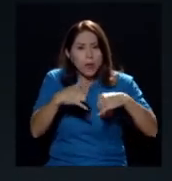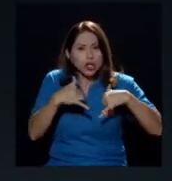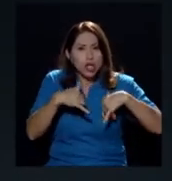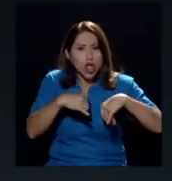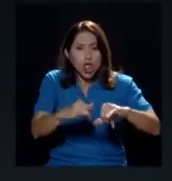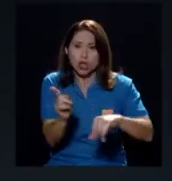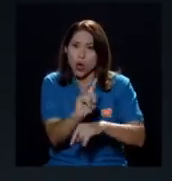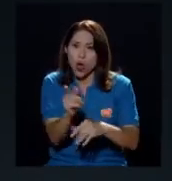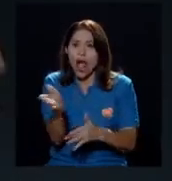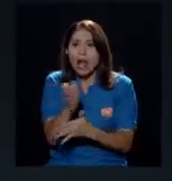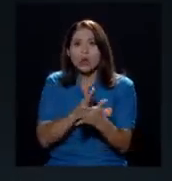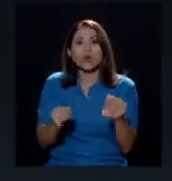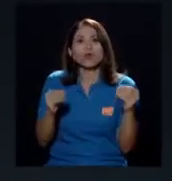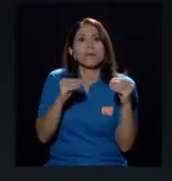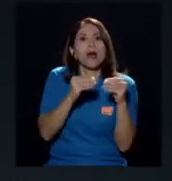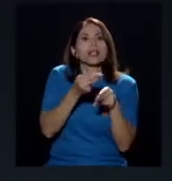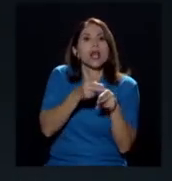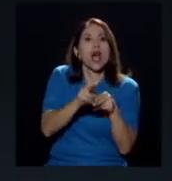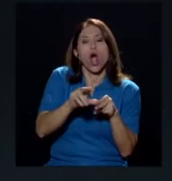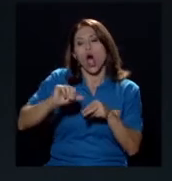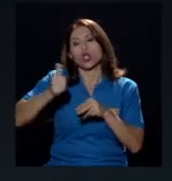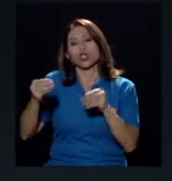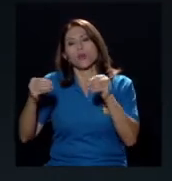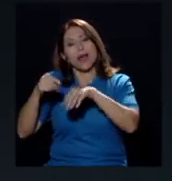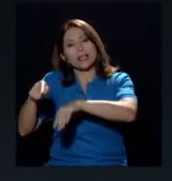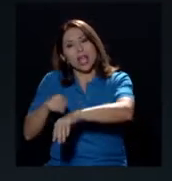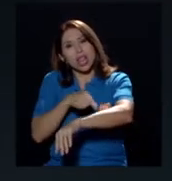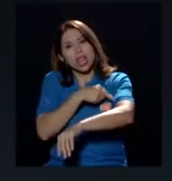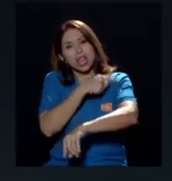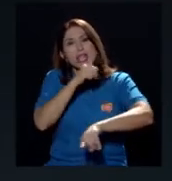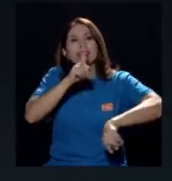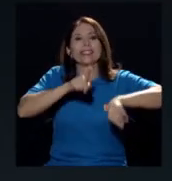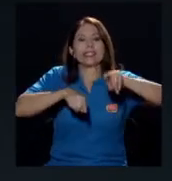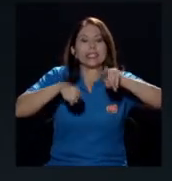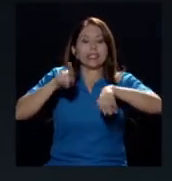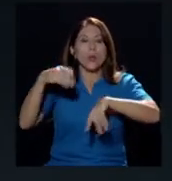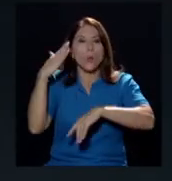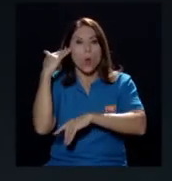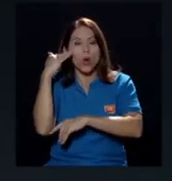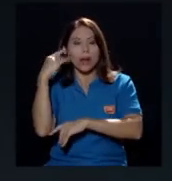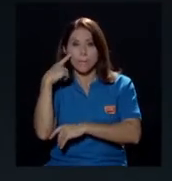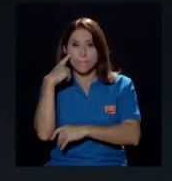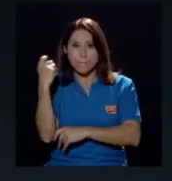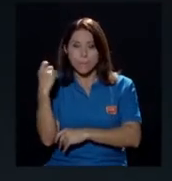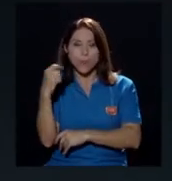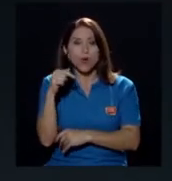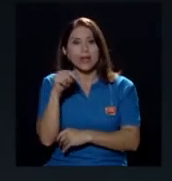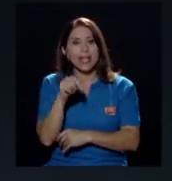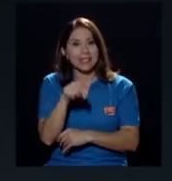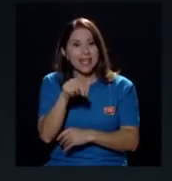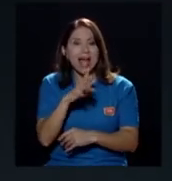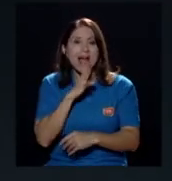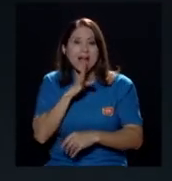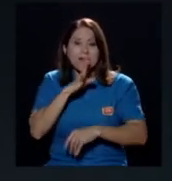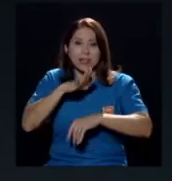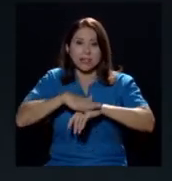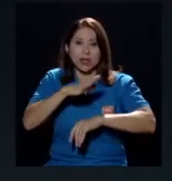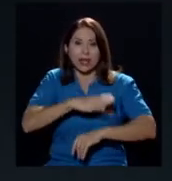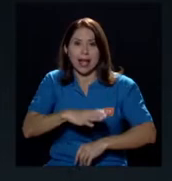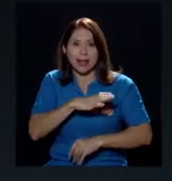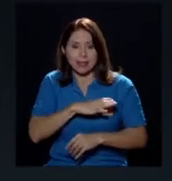hora porque estás refiriendo a qué y características